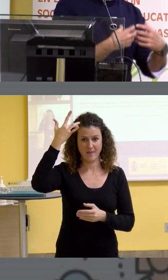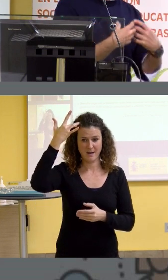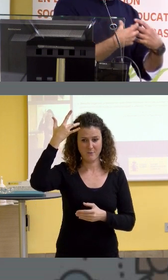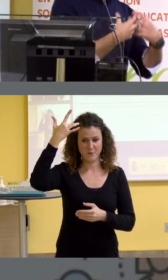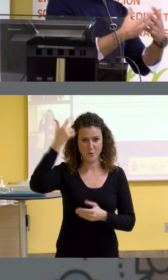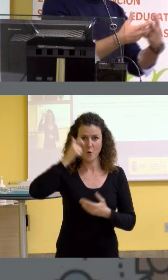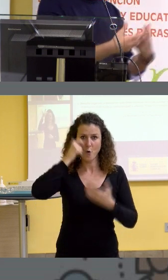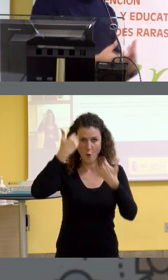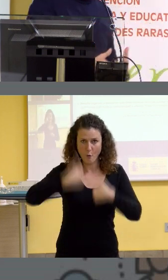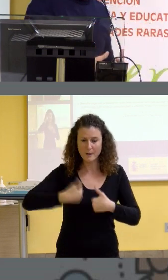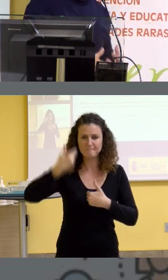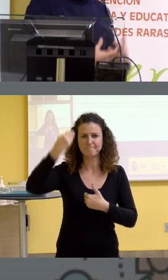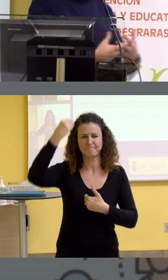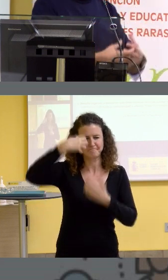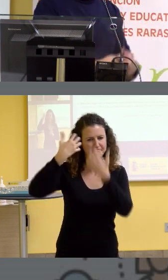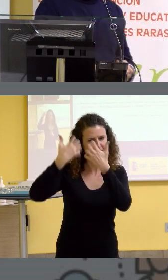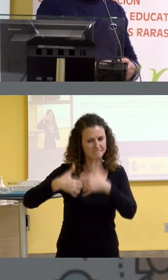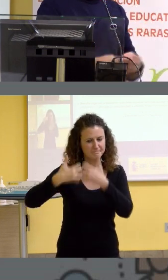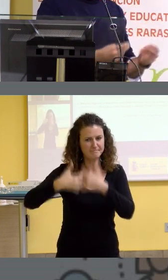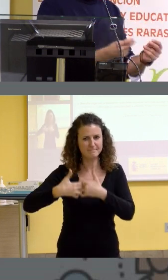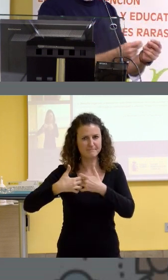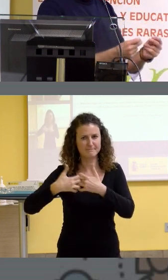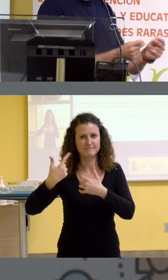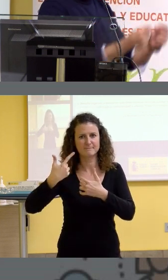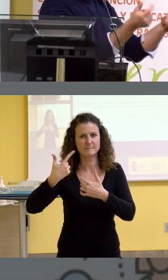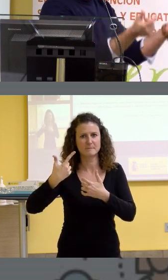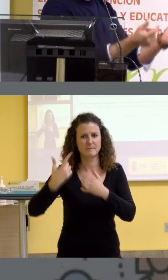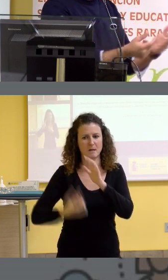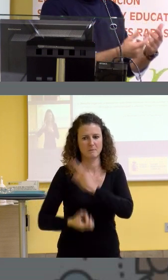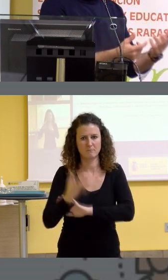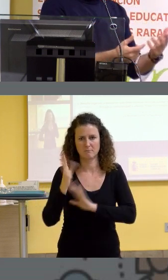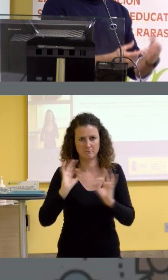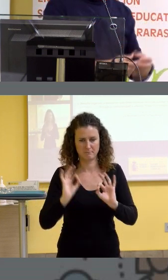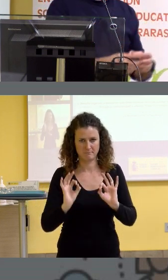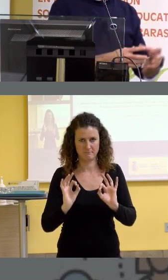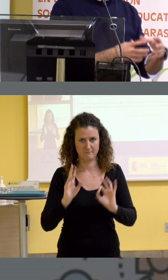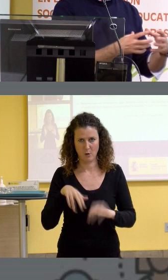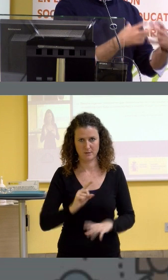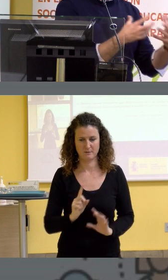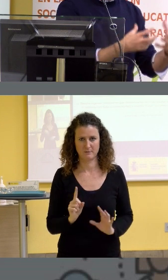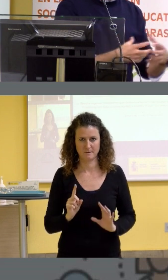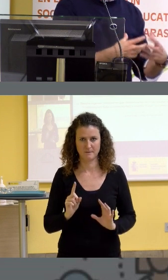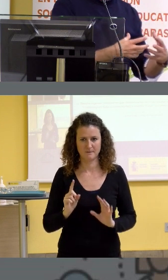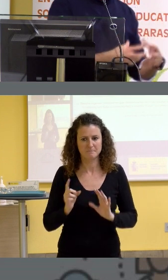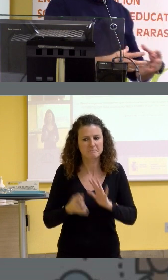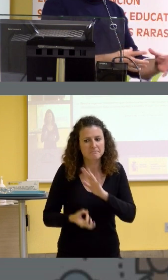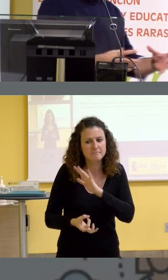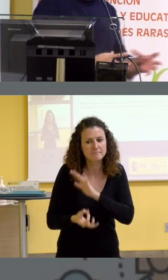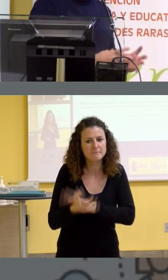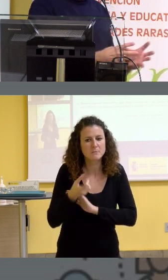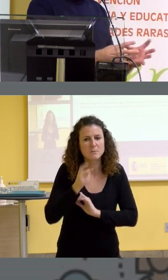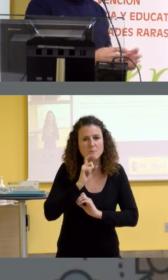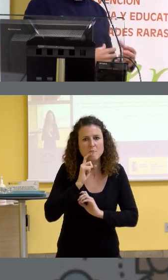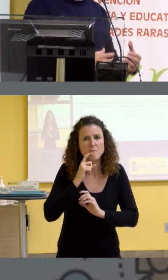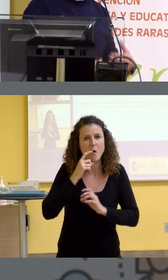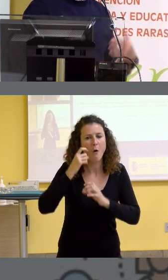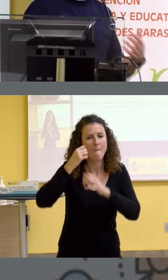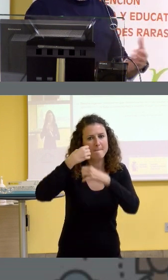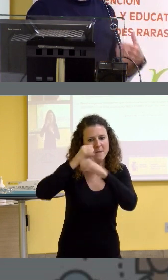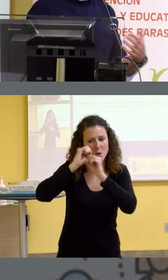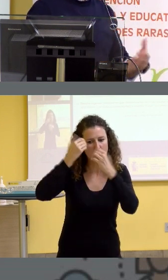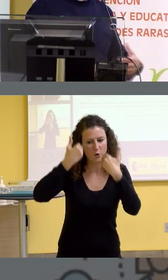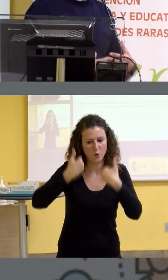que depende del cerebro humano, la cognición, no es una cosa que surge así. Es una cosa que surge como consecuencia de una biología y de